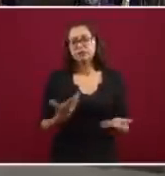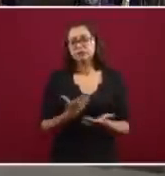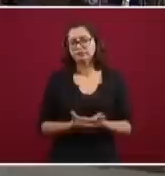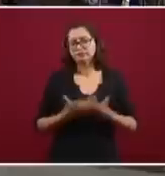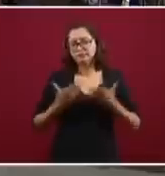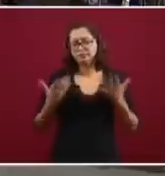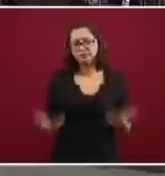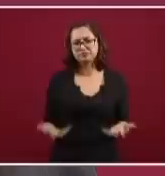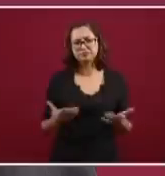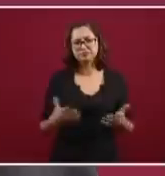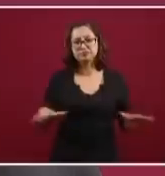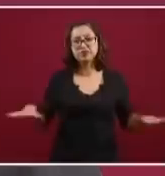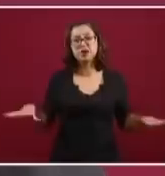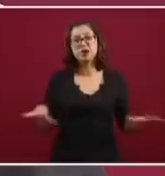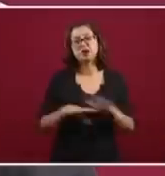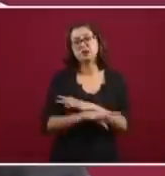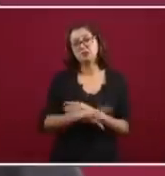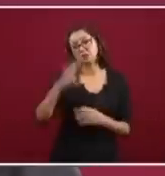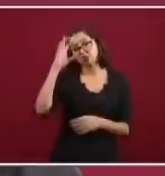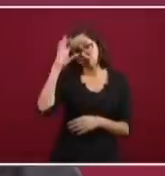cambiando de paradigma,